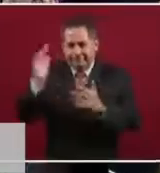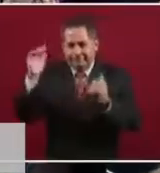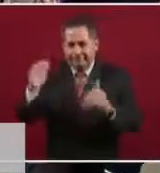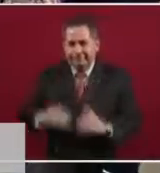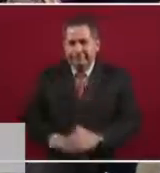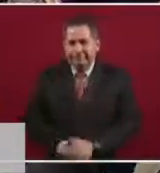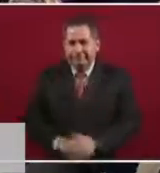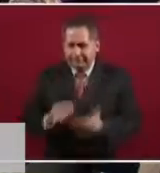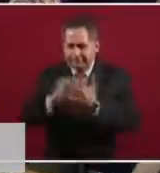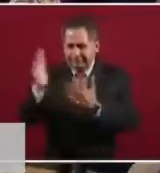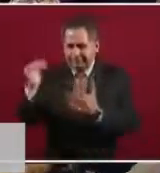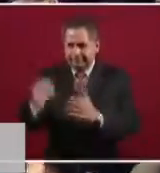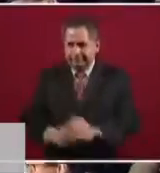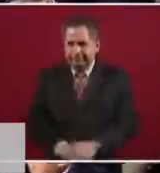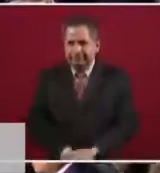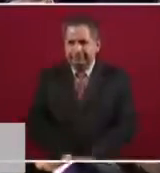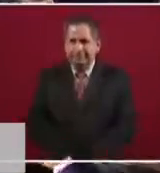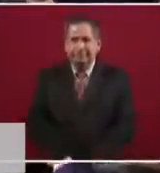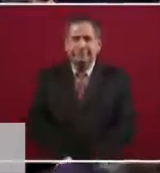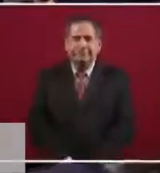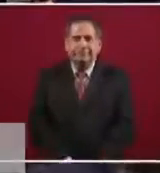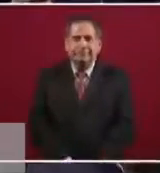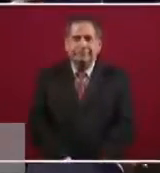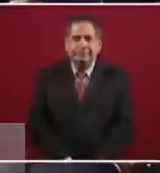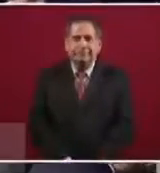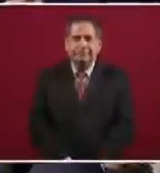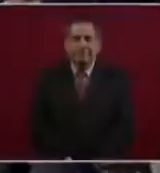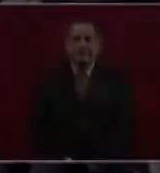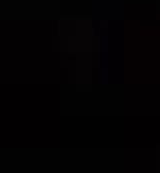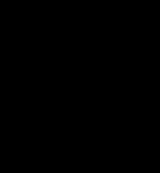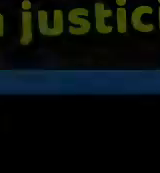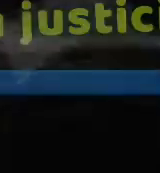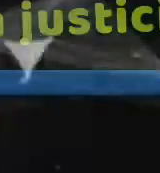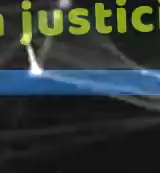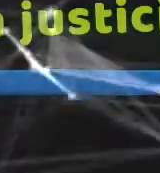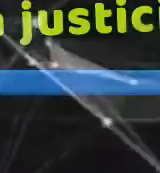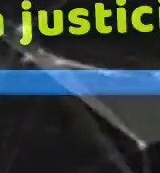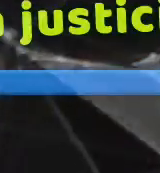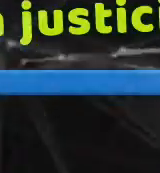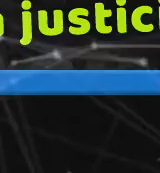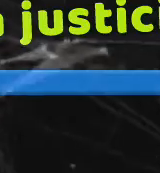gracias. Muchas gracias. Gracias a todos. A todos.